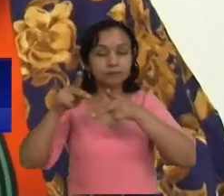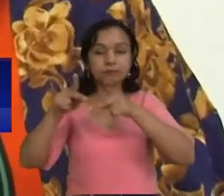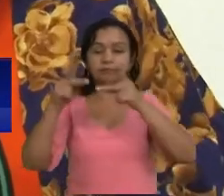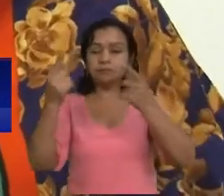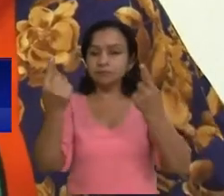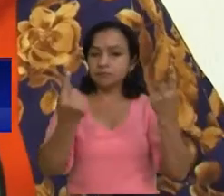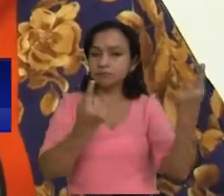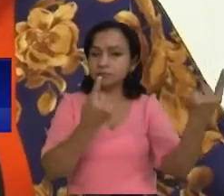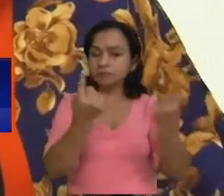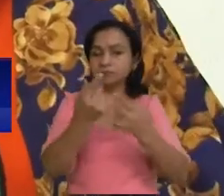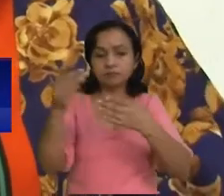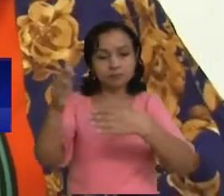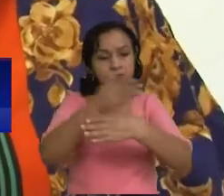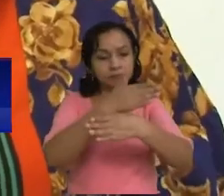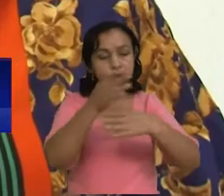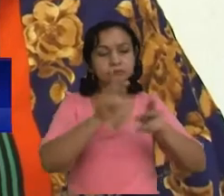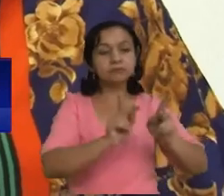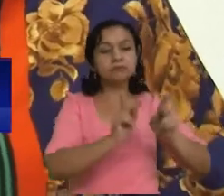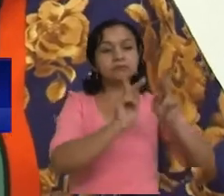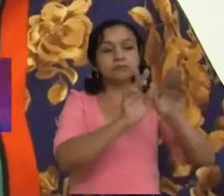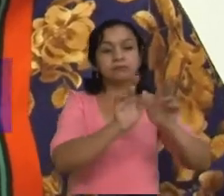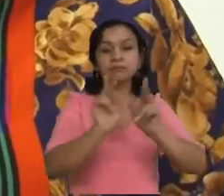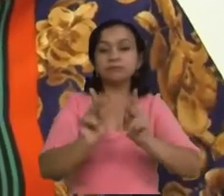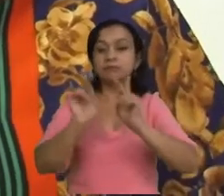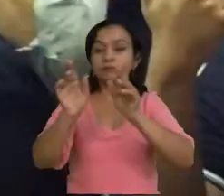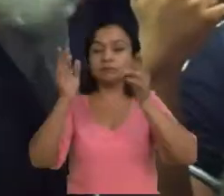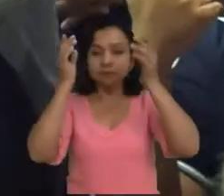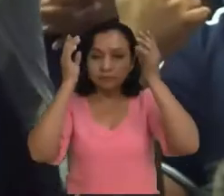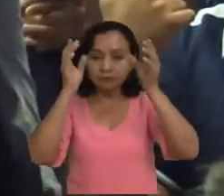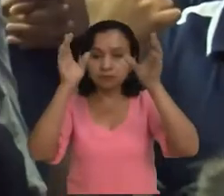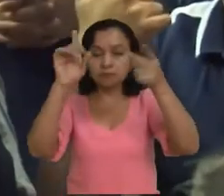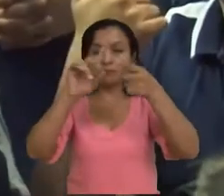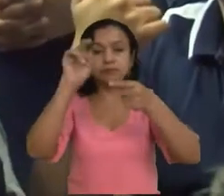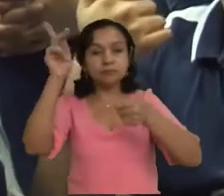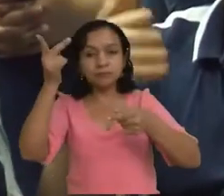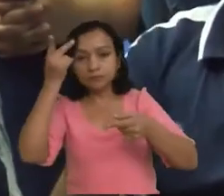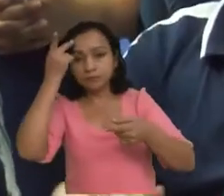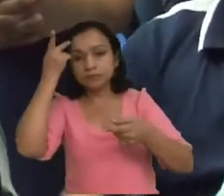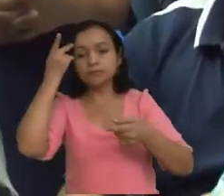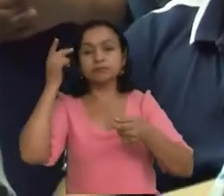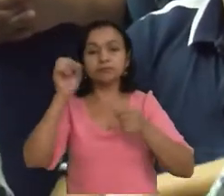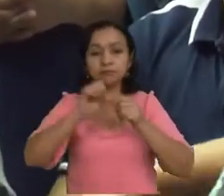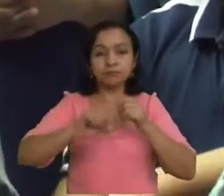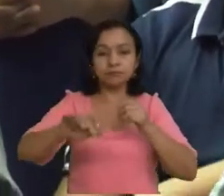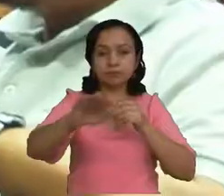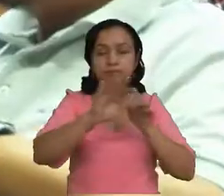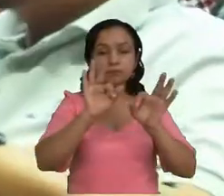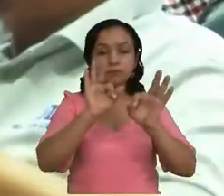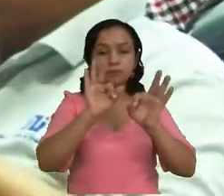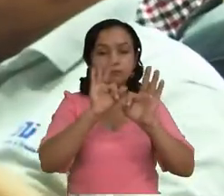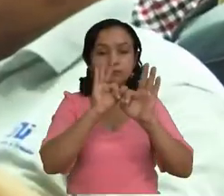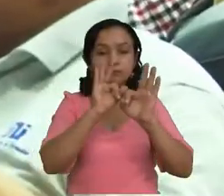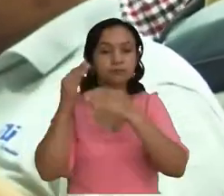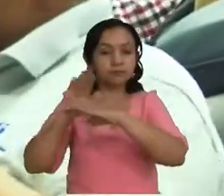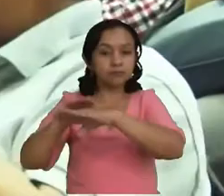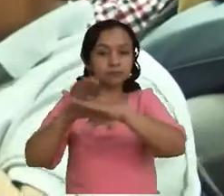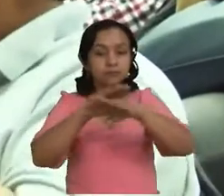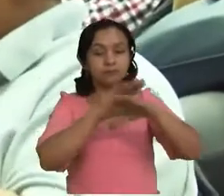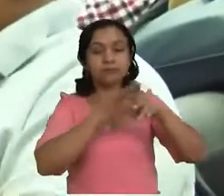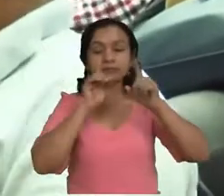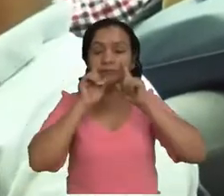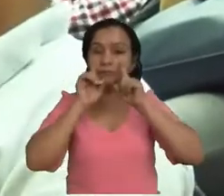ciudadanos de diferentes personalidades en el ámbito cultural, político, social. Todas las familias estaban invitadas de